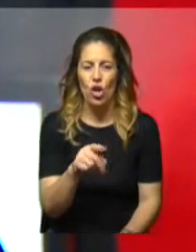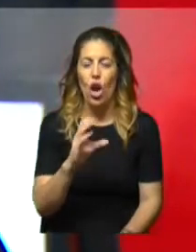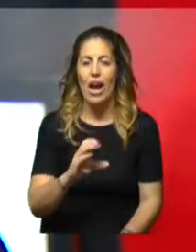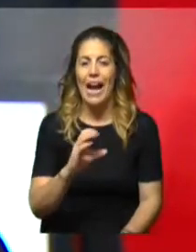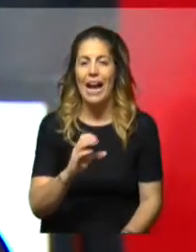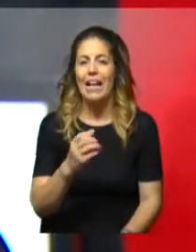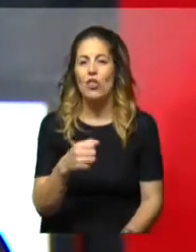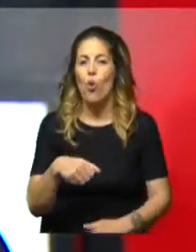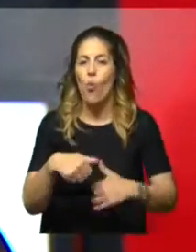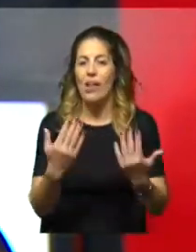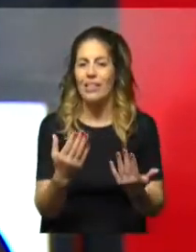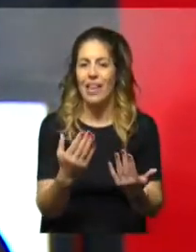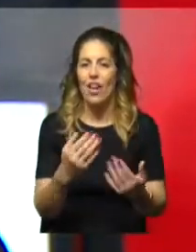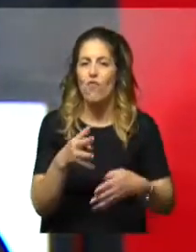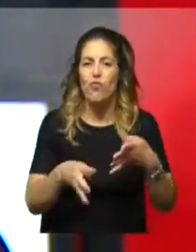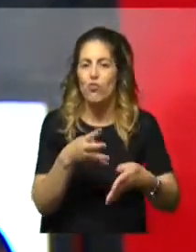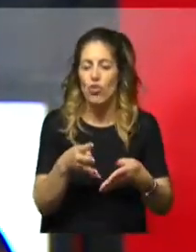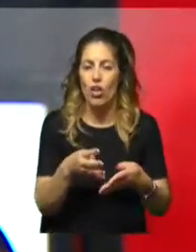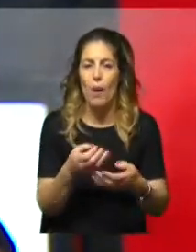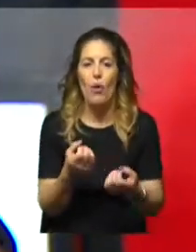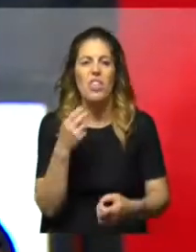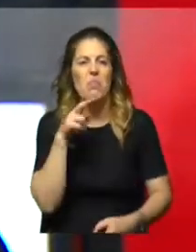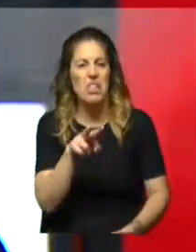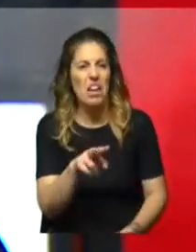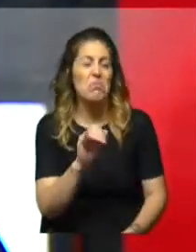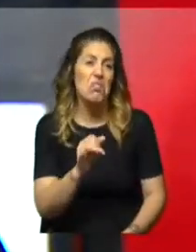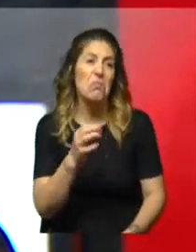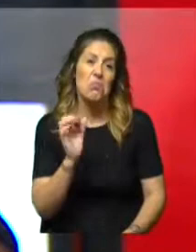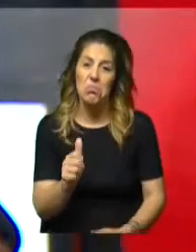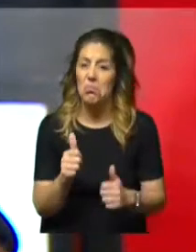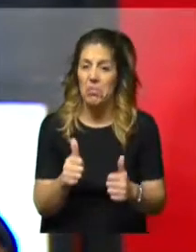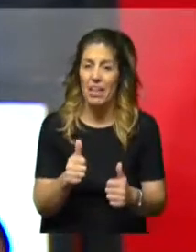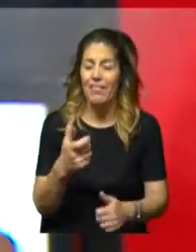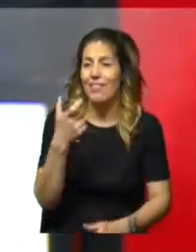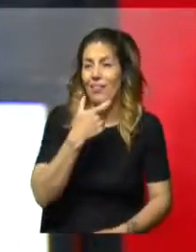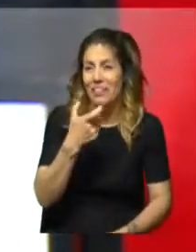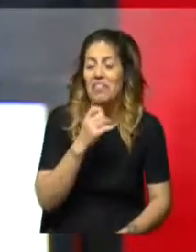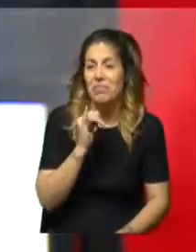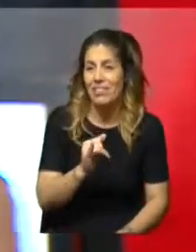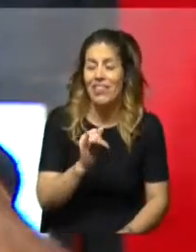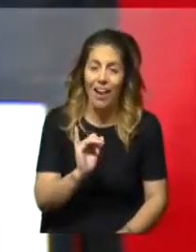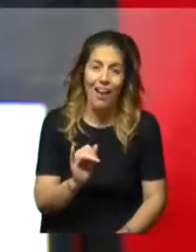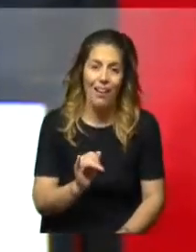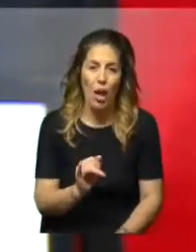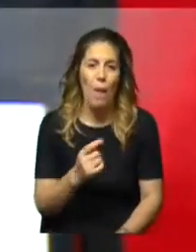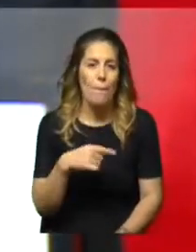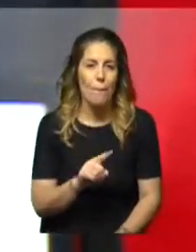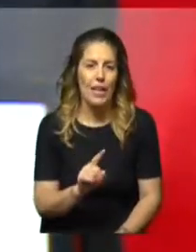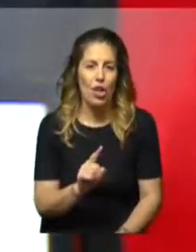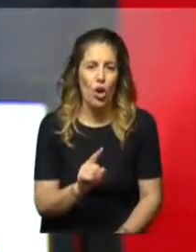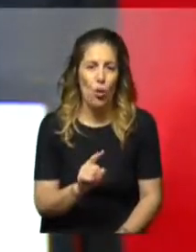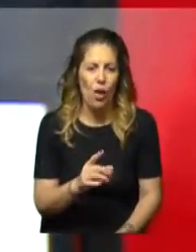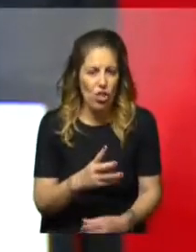caricatura funciona te podés mirar Qué bien sonreísas Jaja Pero cuando